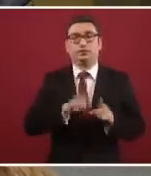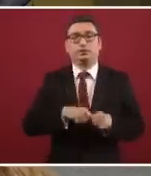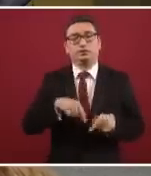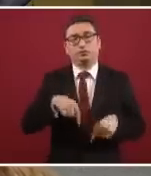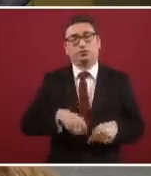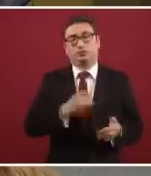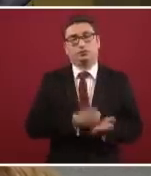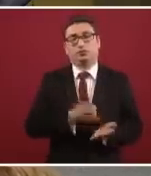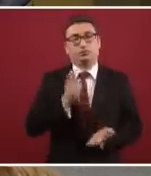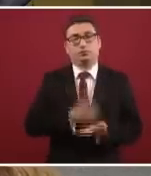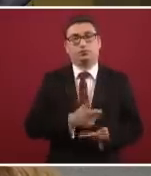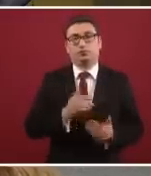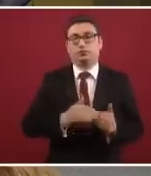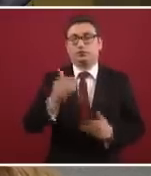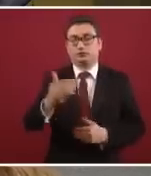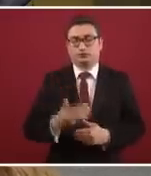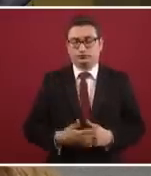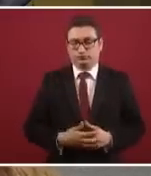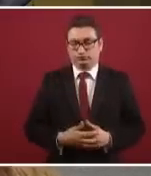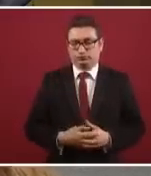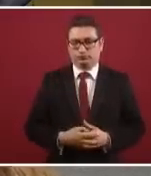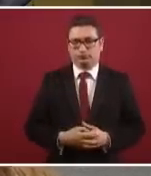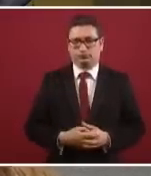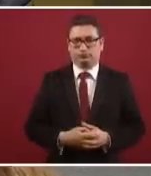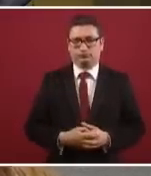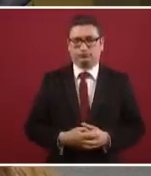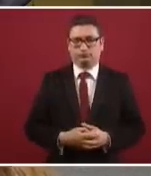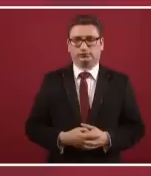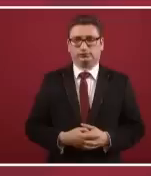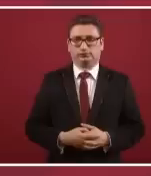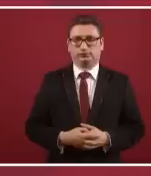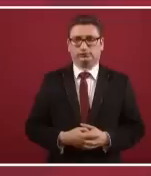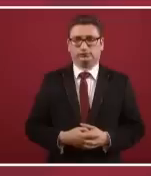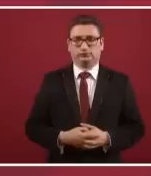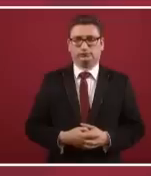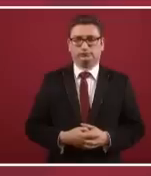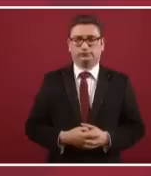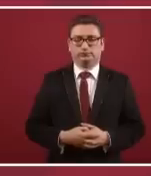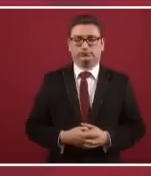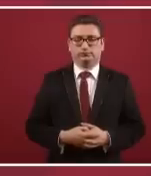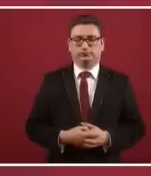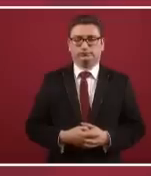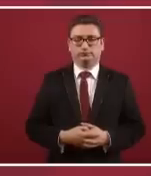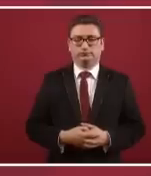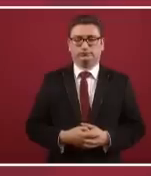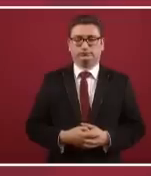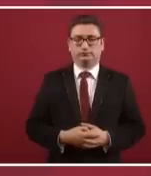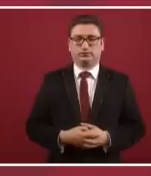por lo mismo había que aumentar los impuestos. Pero